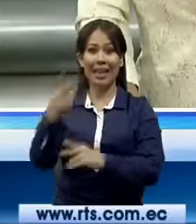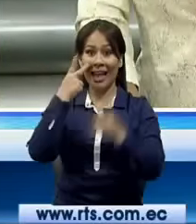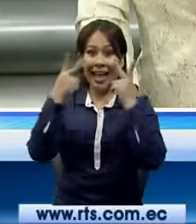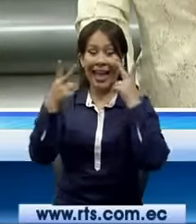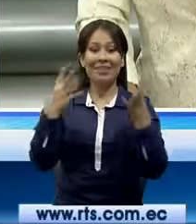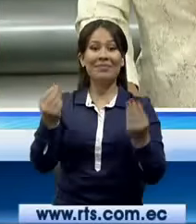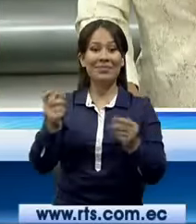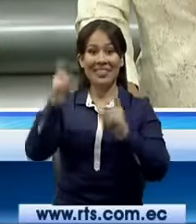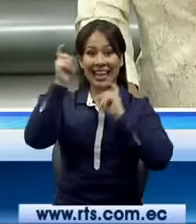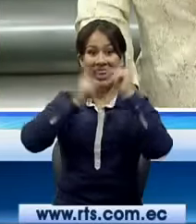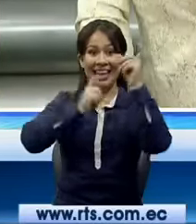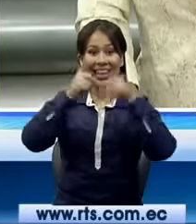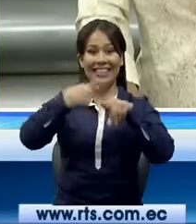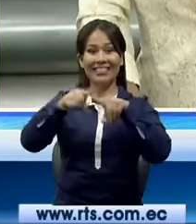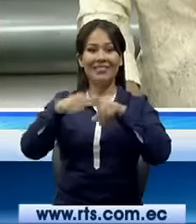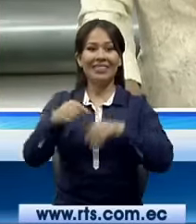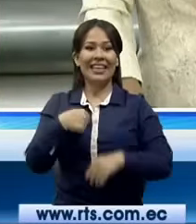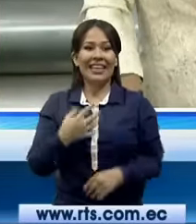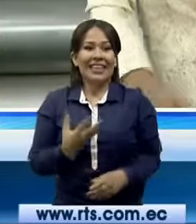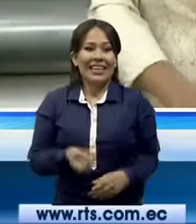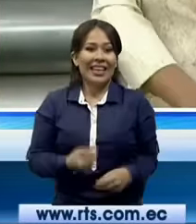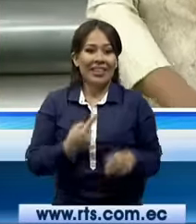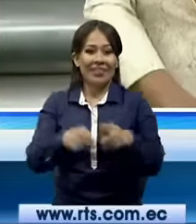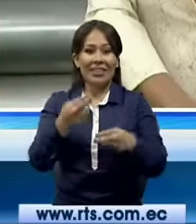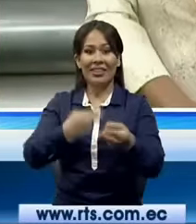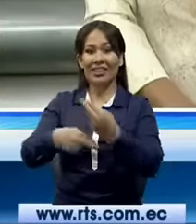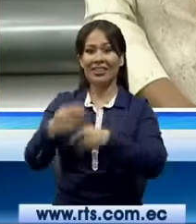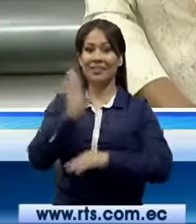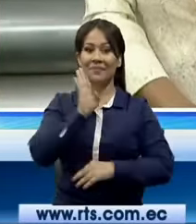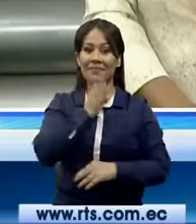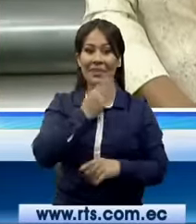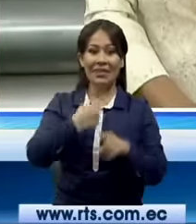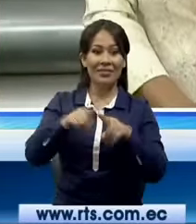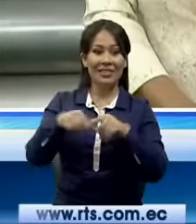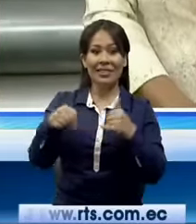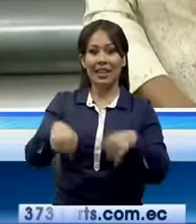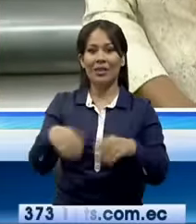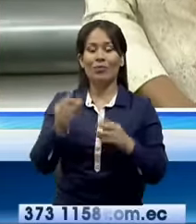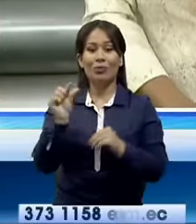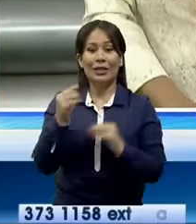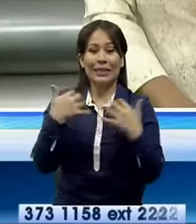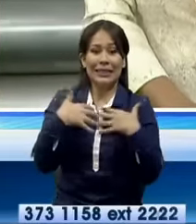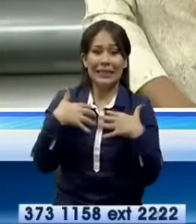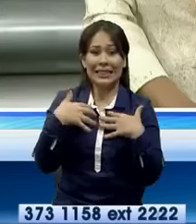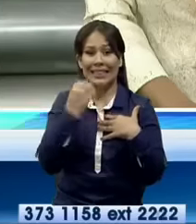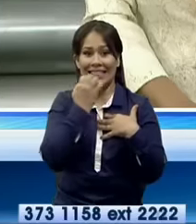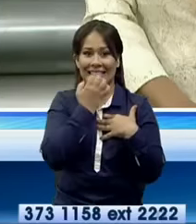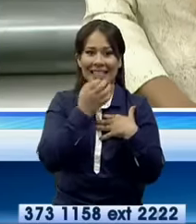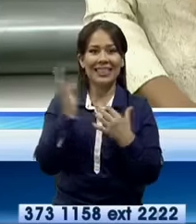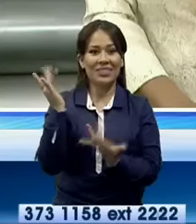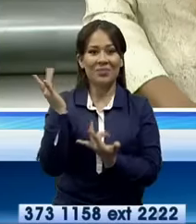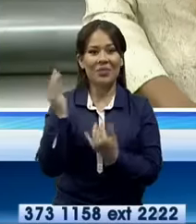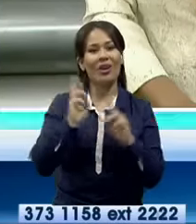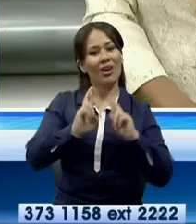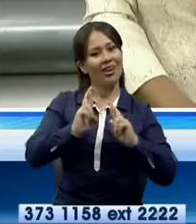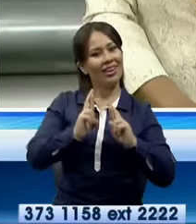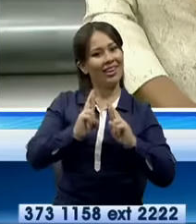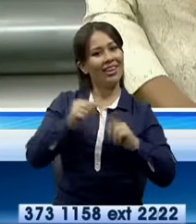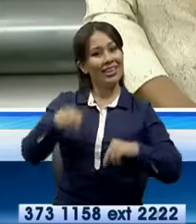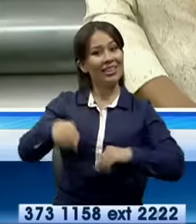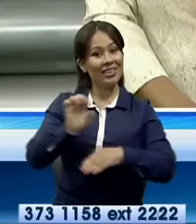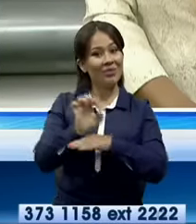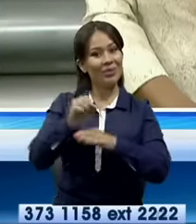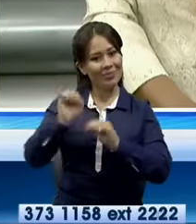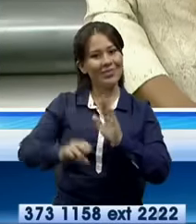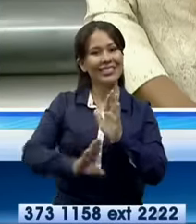hecho distintas ofertas, promociones. Como les vemos, están un poco todavía nerviosos, pero esperemos, todos confiamos en